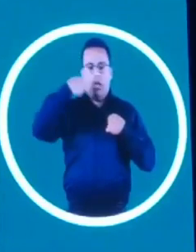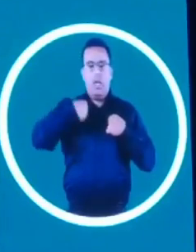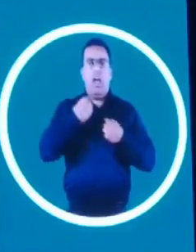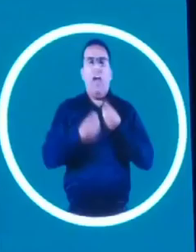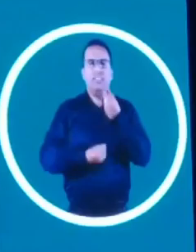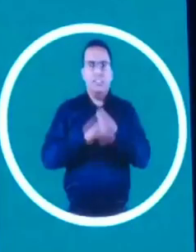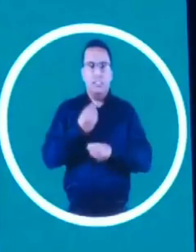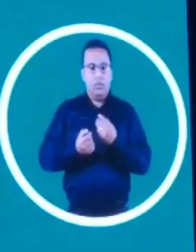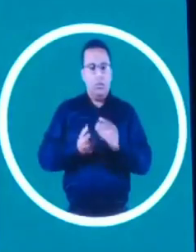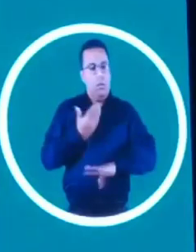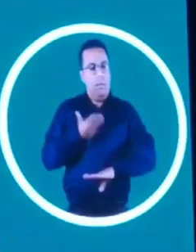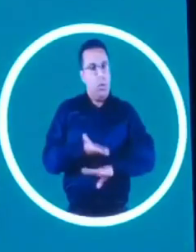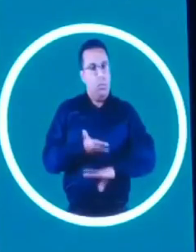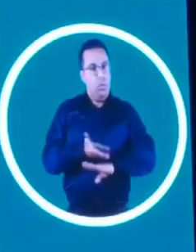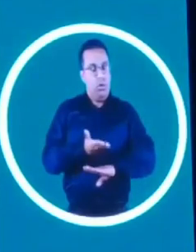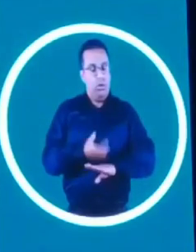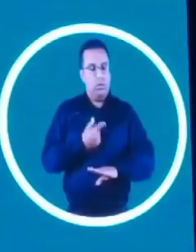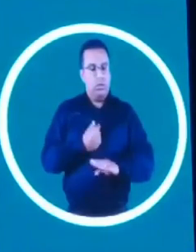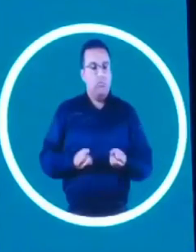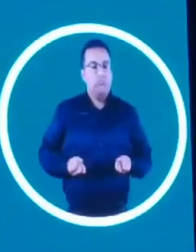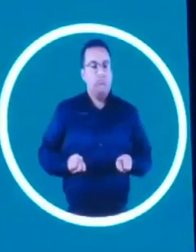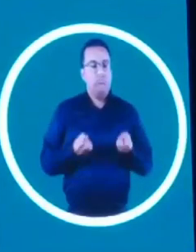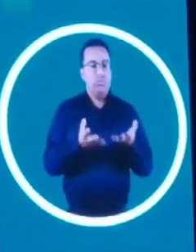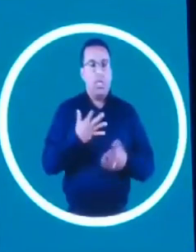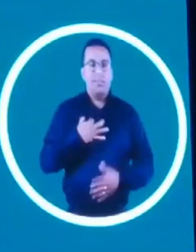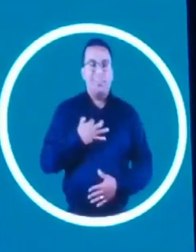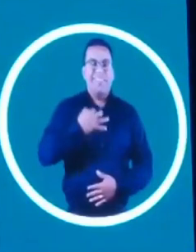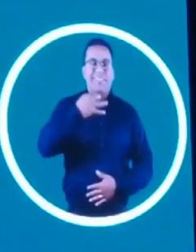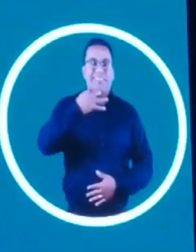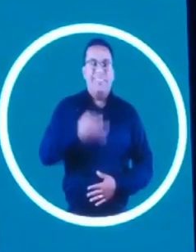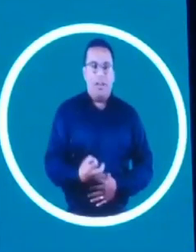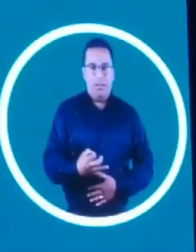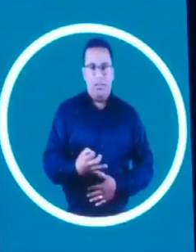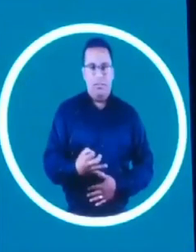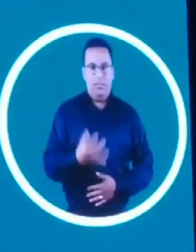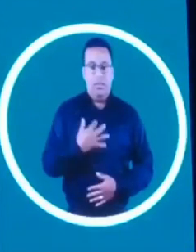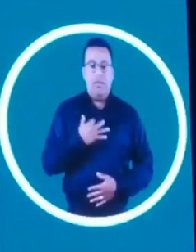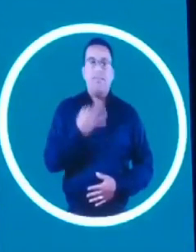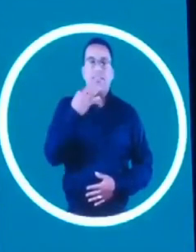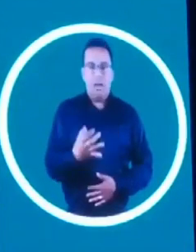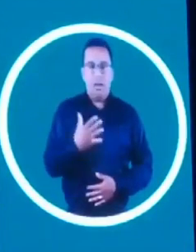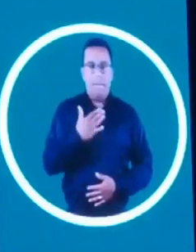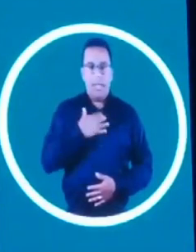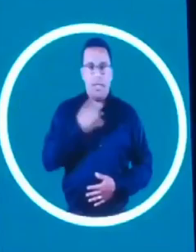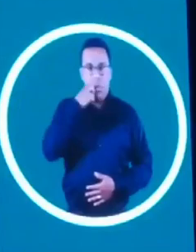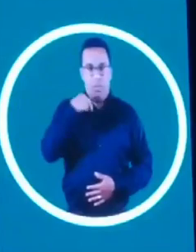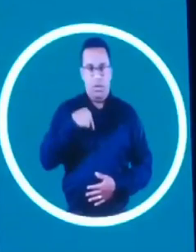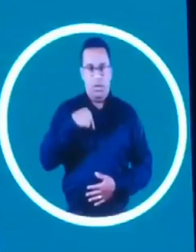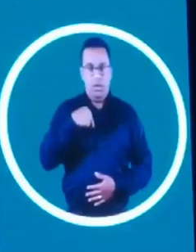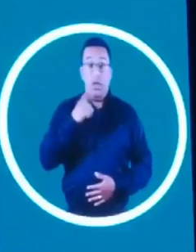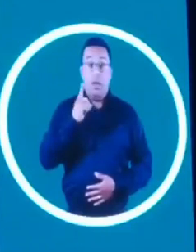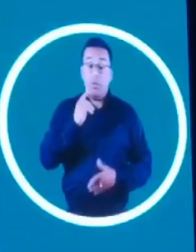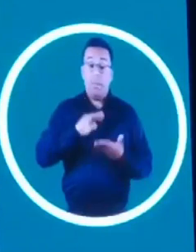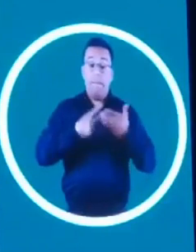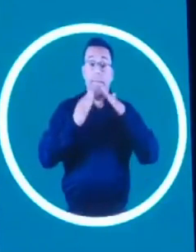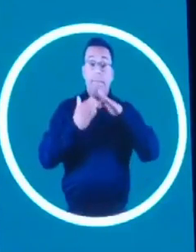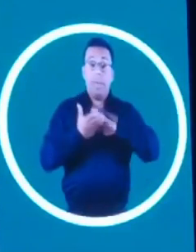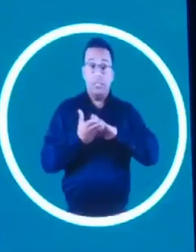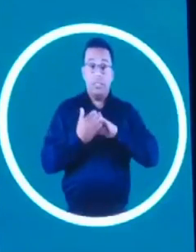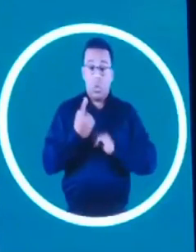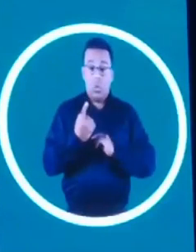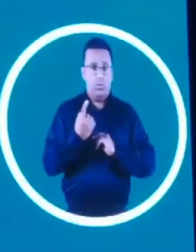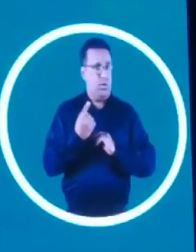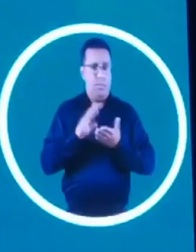una economía que contribuya a la dignidad humana, que contribuya a la paz global,